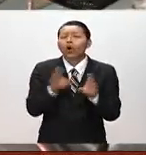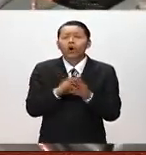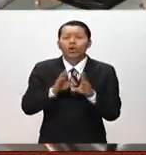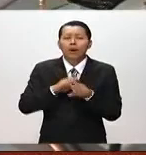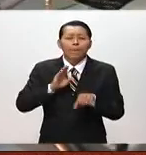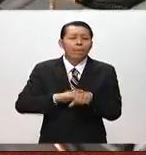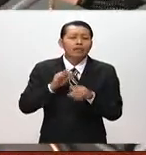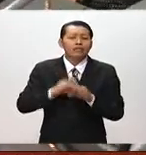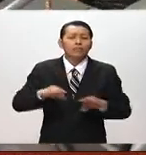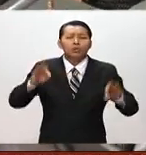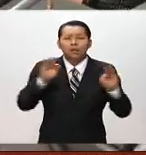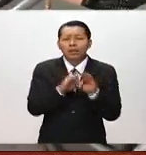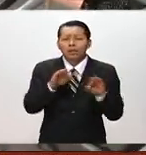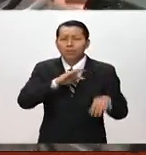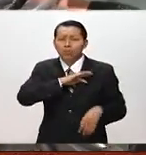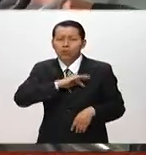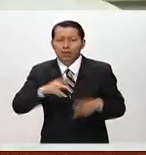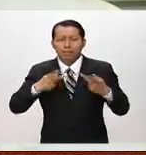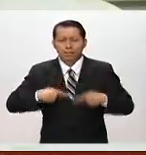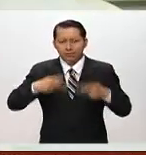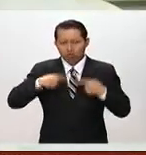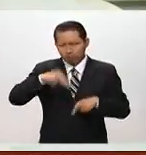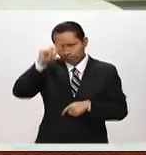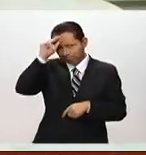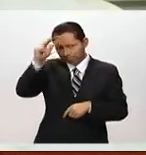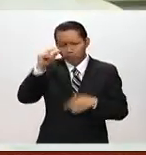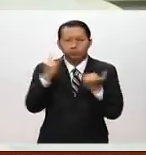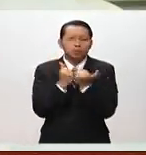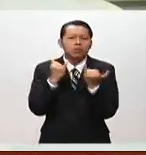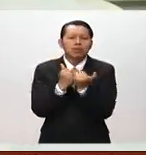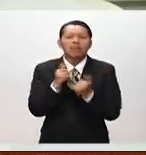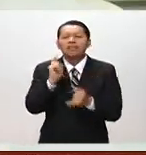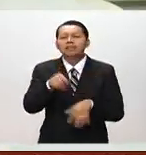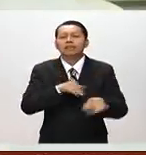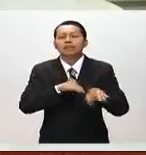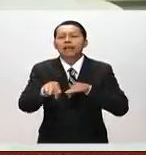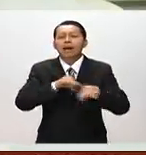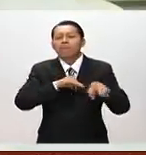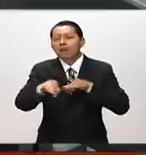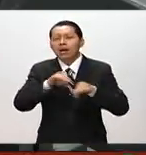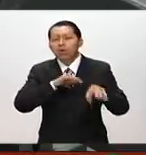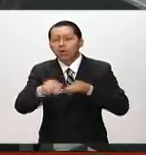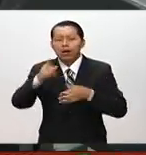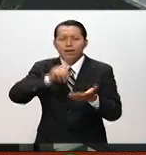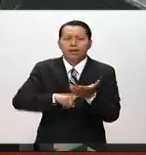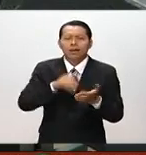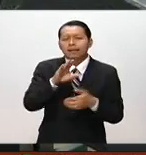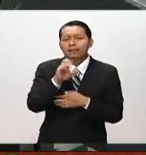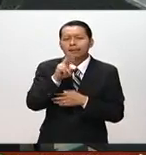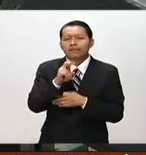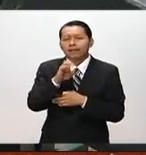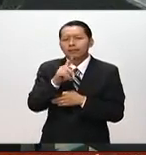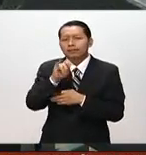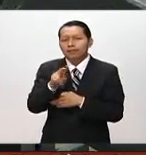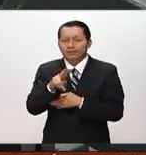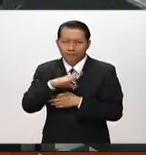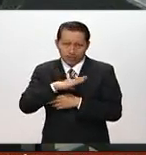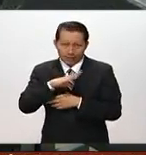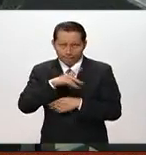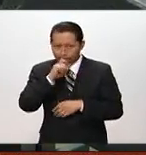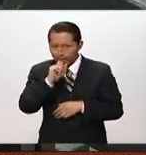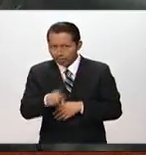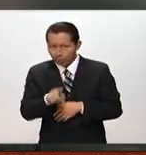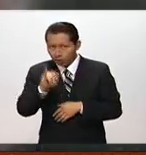es la especialización del capital humano. Un ejemplo de ello es el trabajo que se realiza en el Centro de Investigación y de Estudios Avanzados